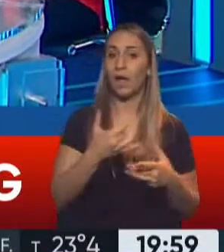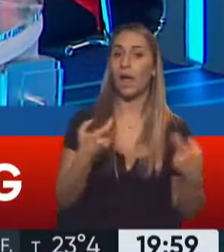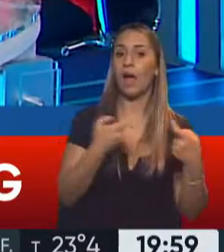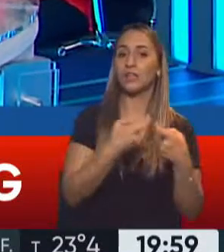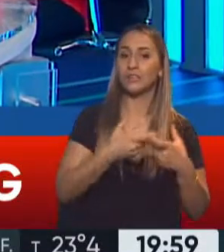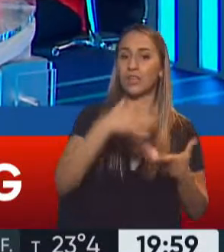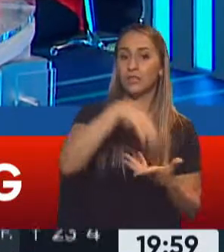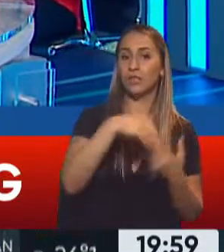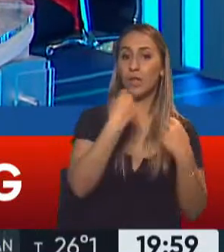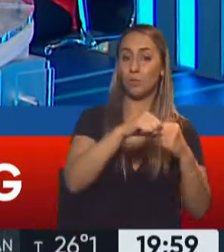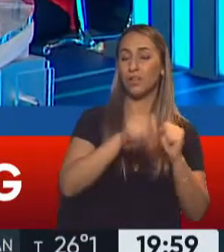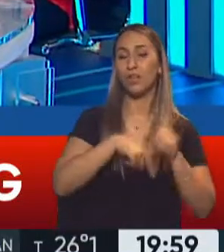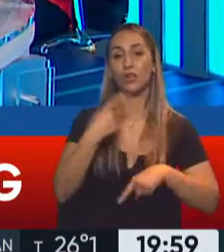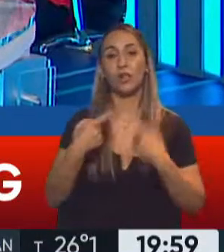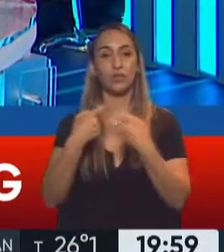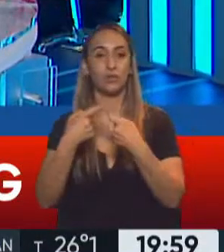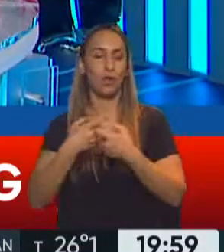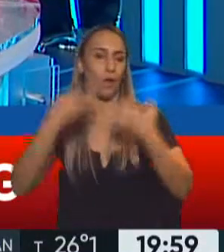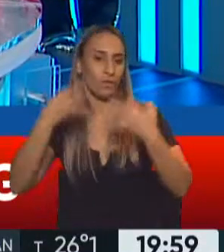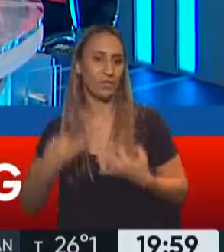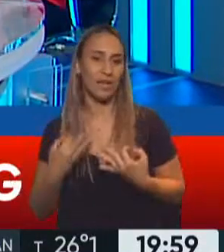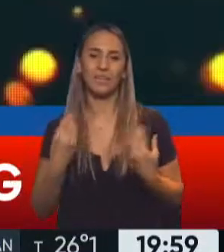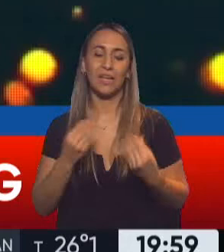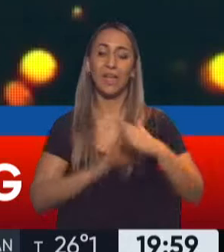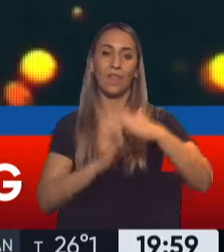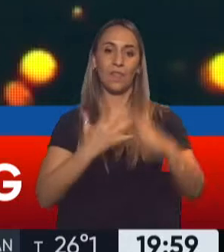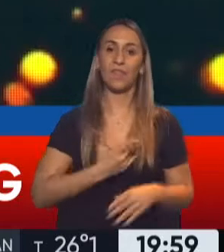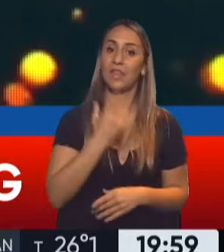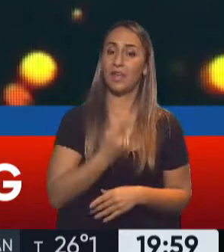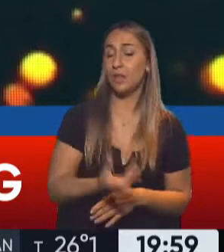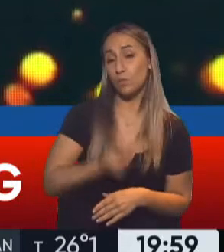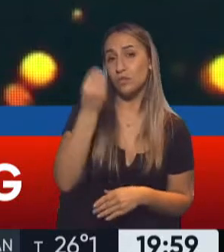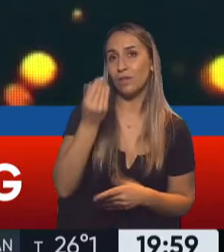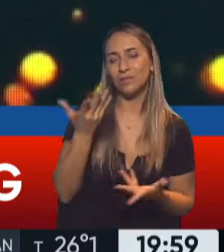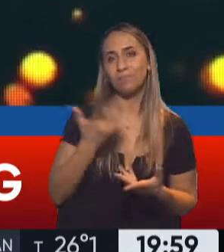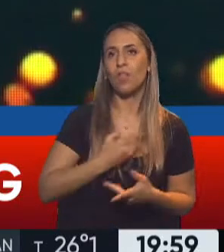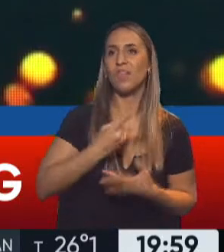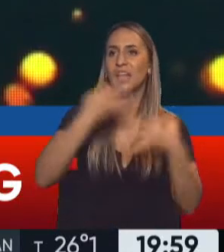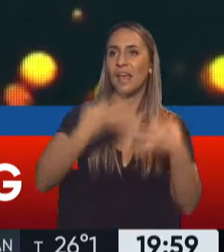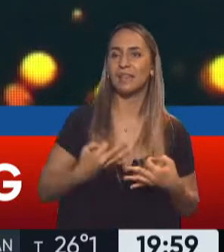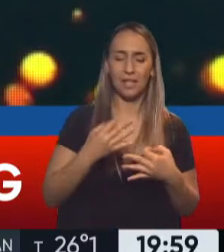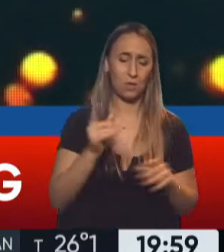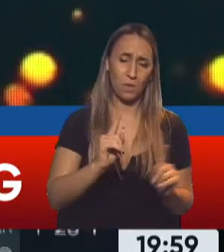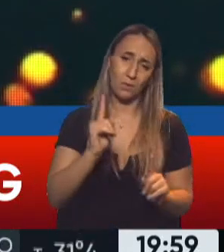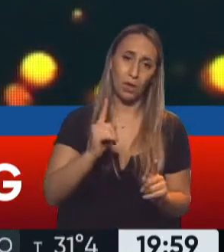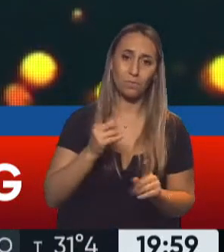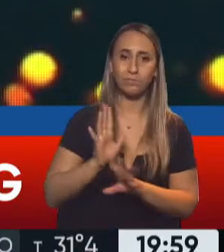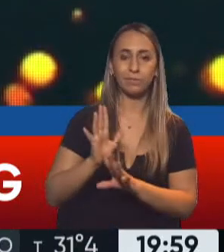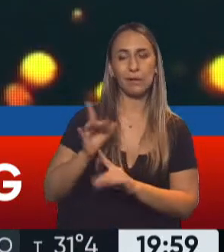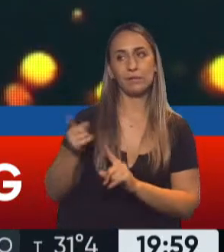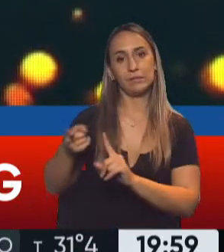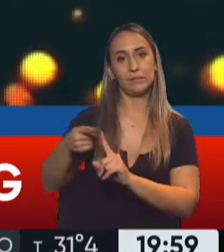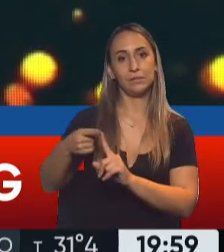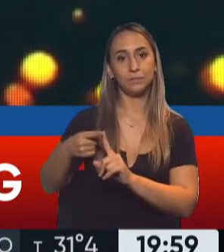llaman las delegaciones oficiales, que son aquellas, digamos, los dirigentes que muchas veces acompañan, no son dirigentes propiamente, pero son aquellos que acompañan a los